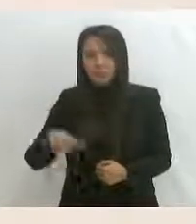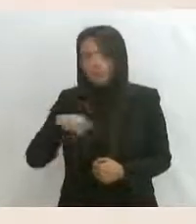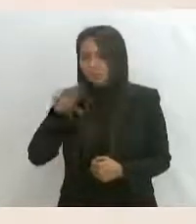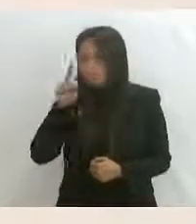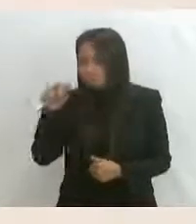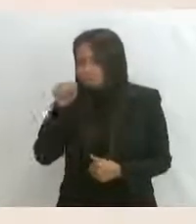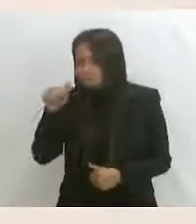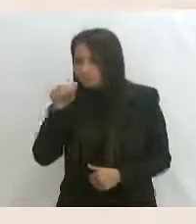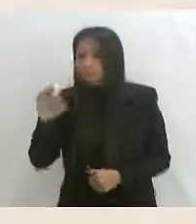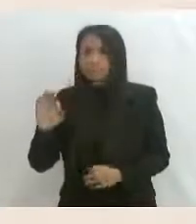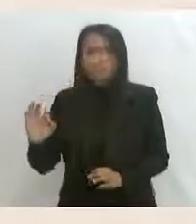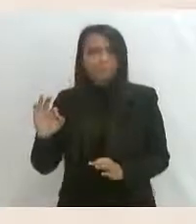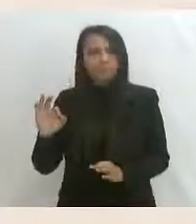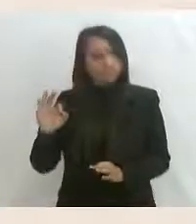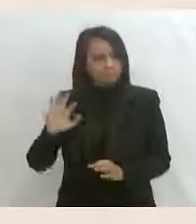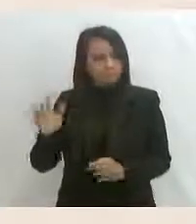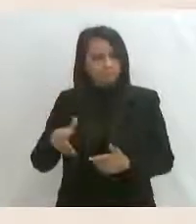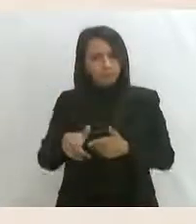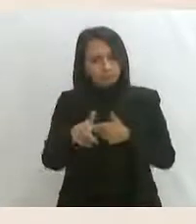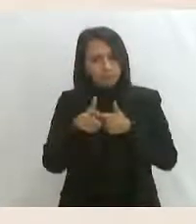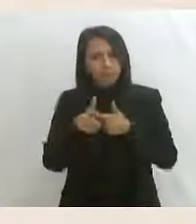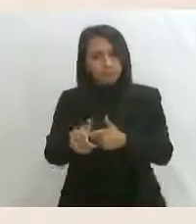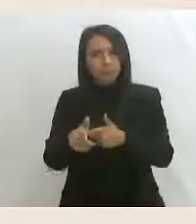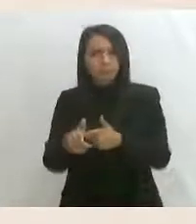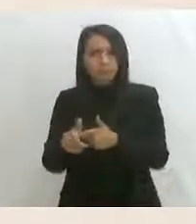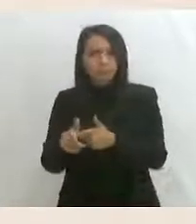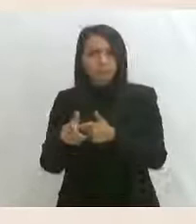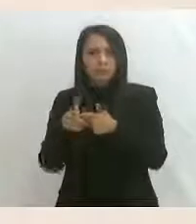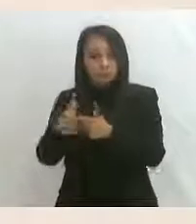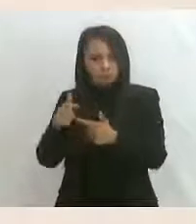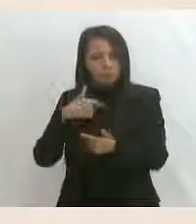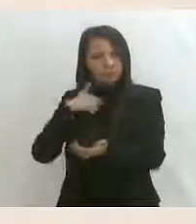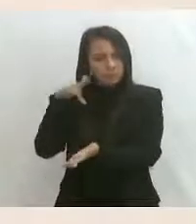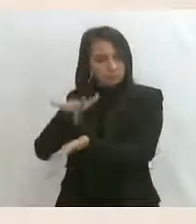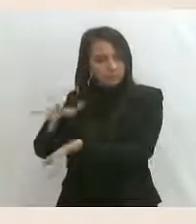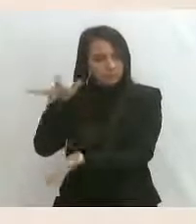y van a seguir llegando